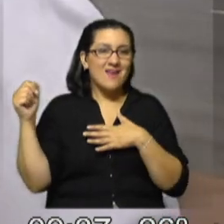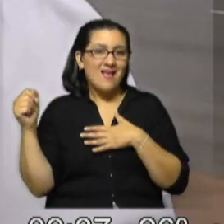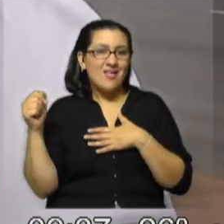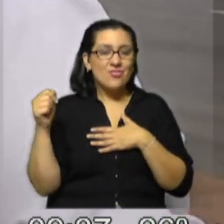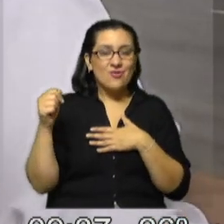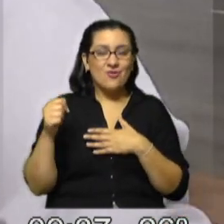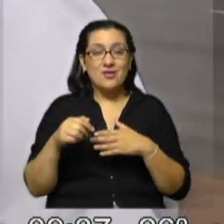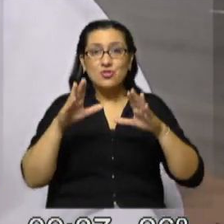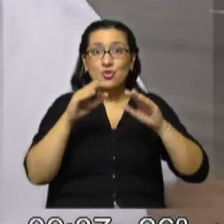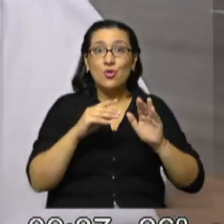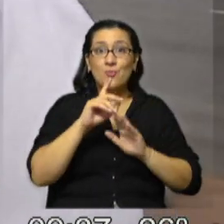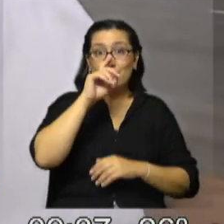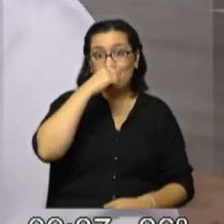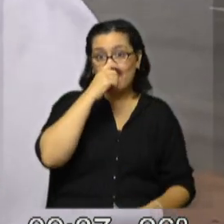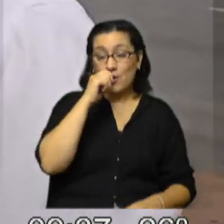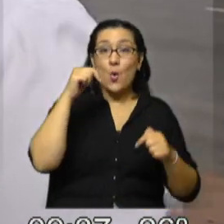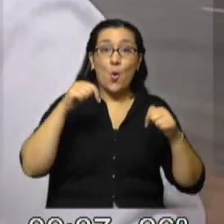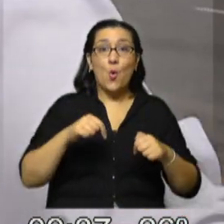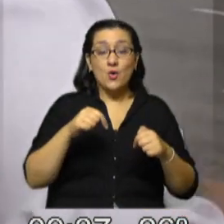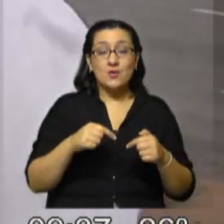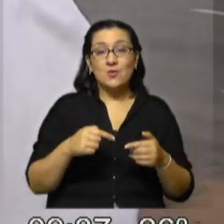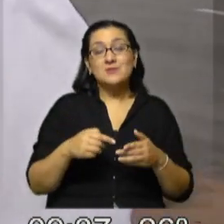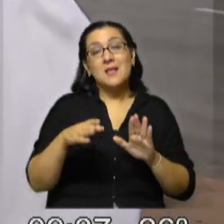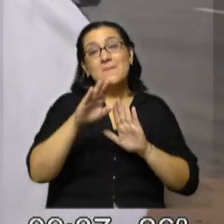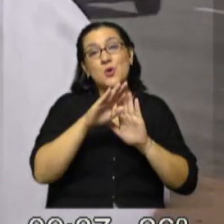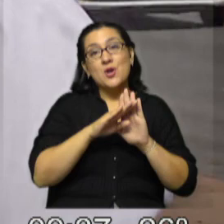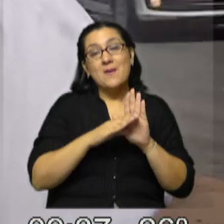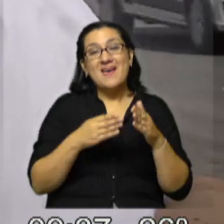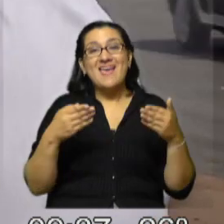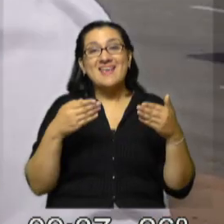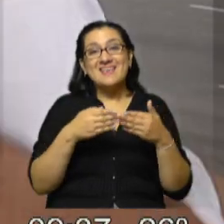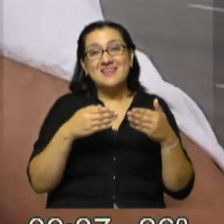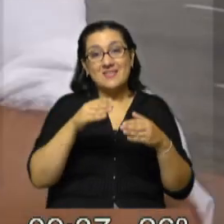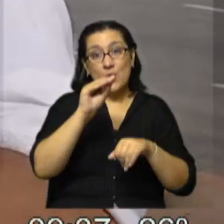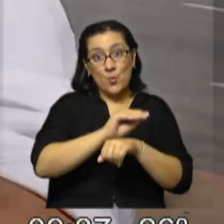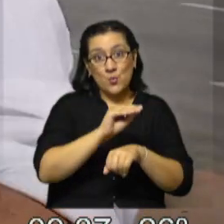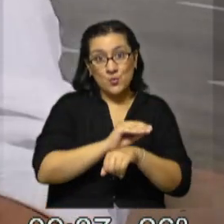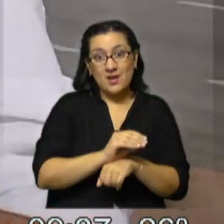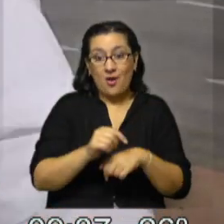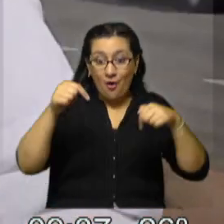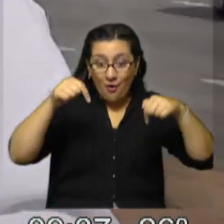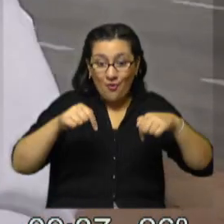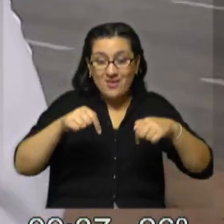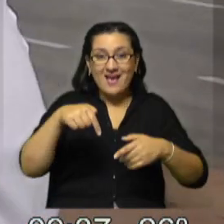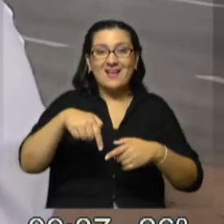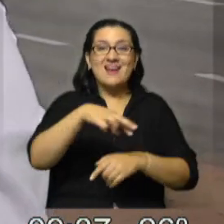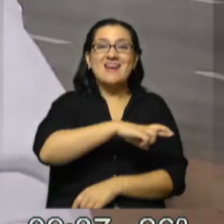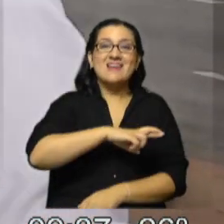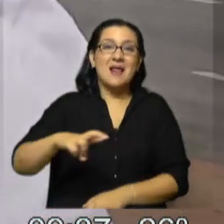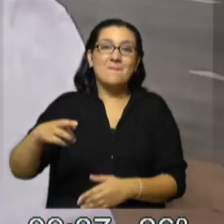todo Montevideo. Hoy, como parte de A la Vuelta de la Esquina, que forma parte de Monteverano, tenemos la milonga acá en este espacio que es